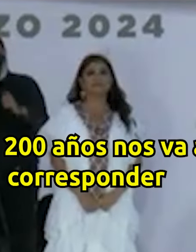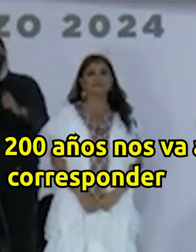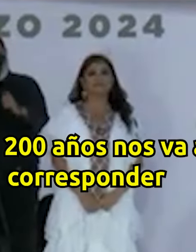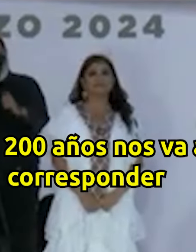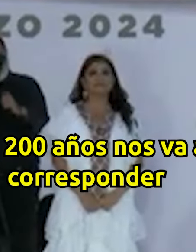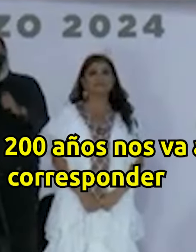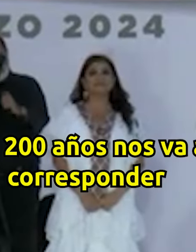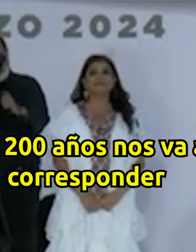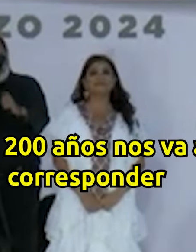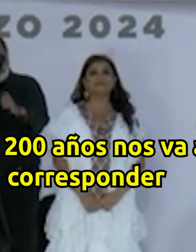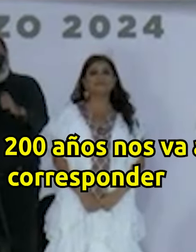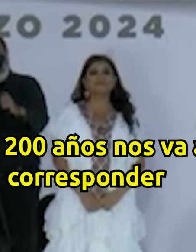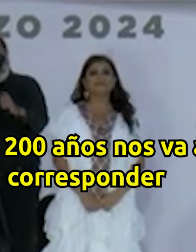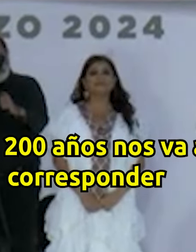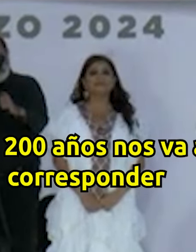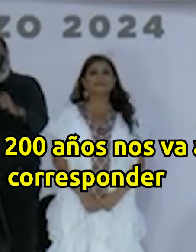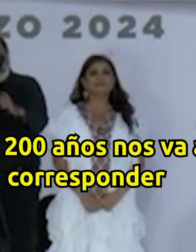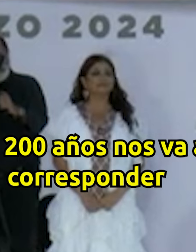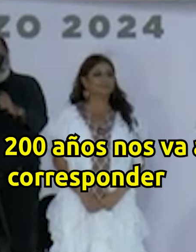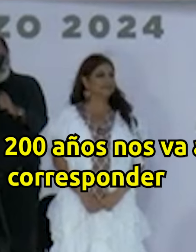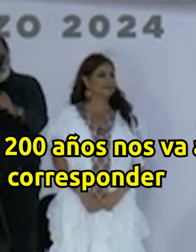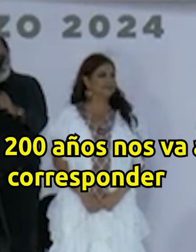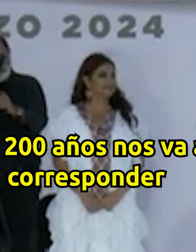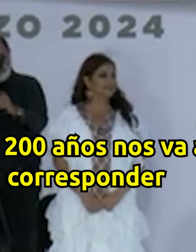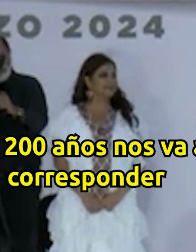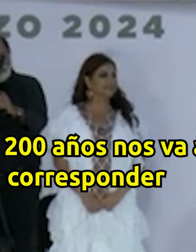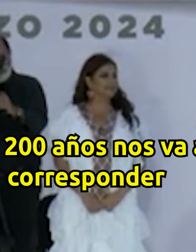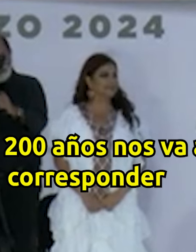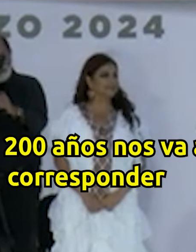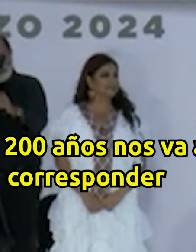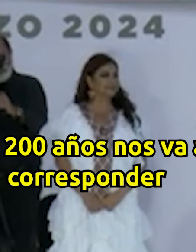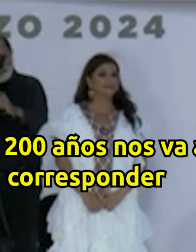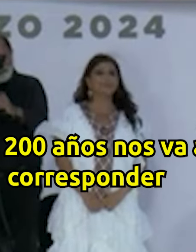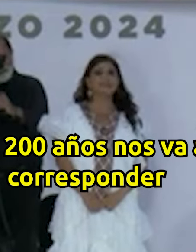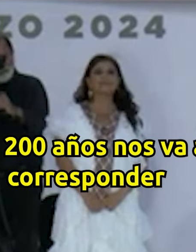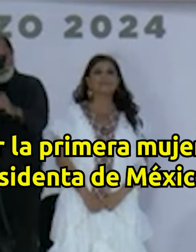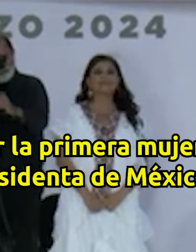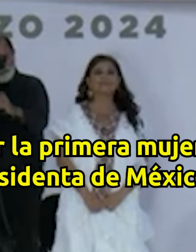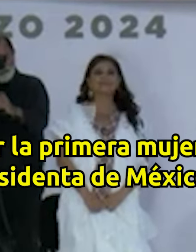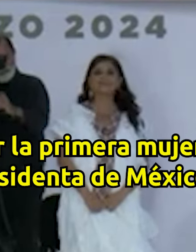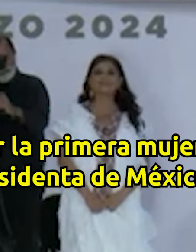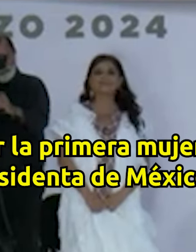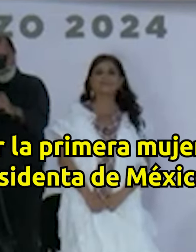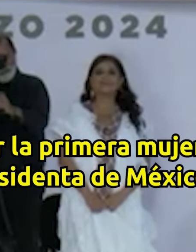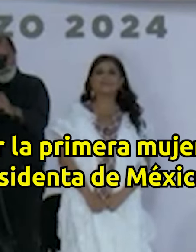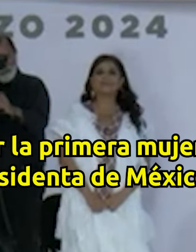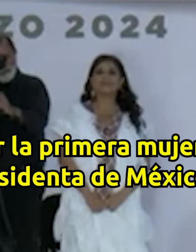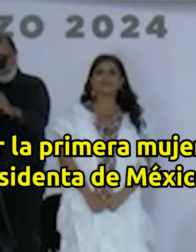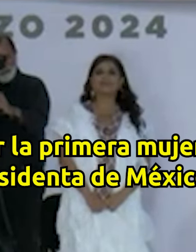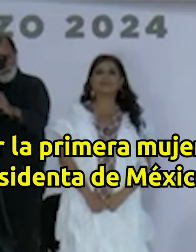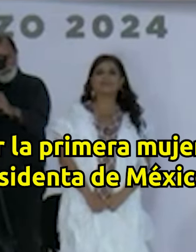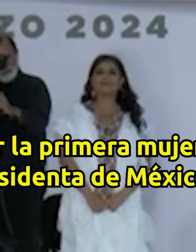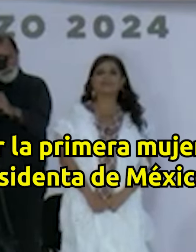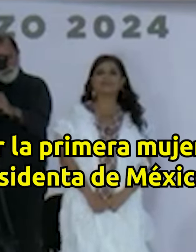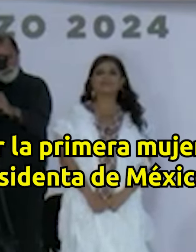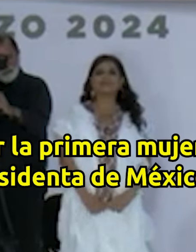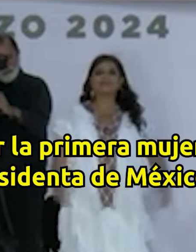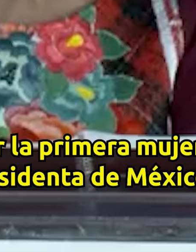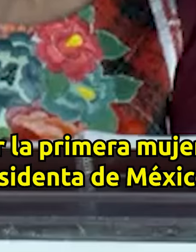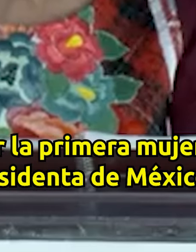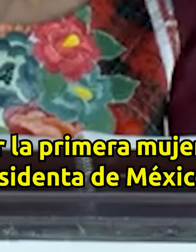200 años nos va a corresponder ser la primera